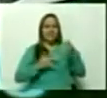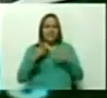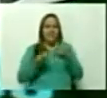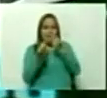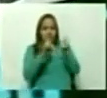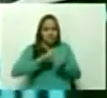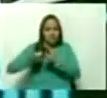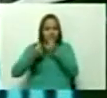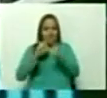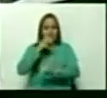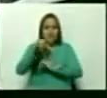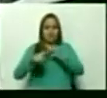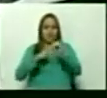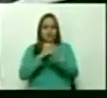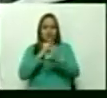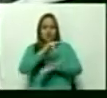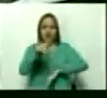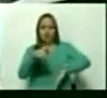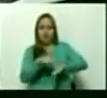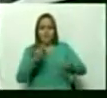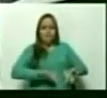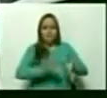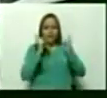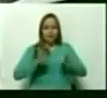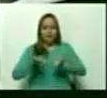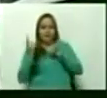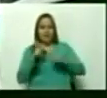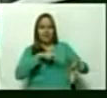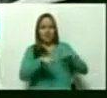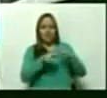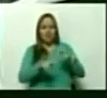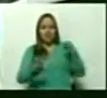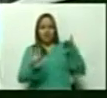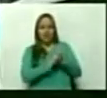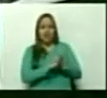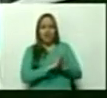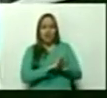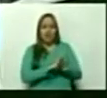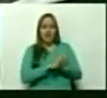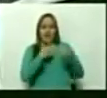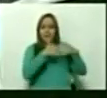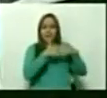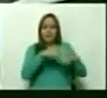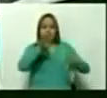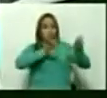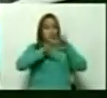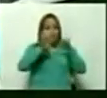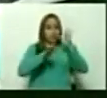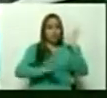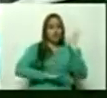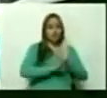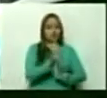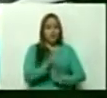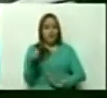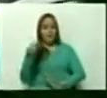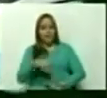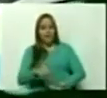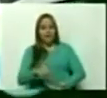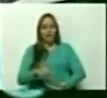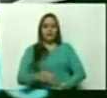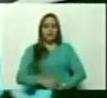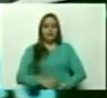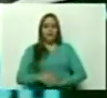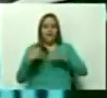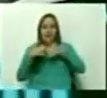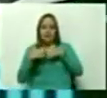e internacional que permita, bueno, que se enclaven empresas e industrias en el desarrollo no solamente turístico, sino industrial, de manufactura.